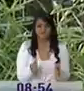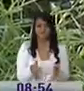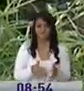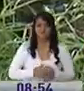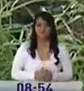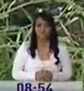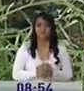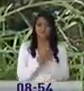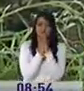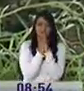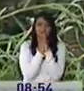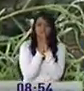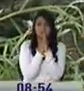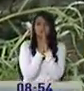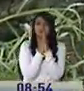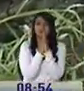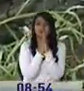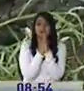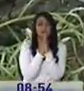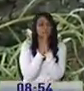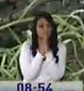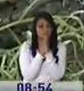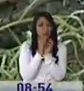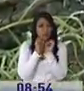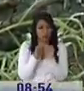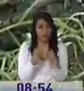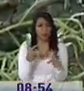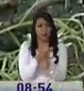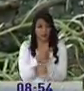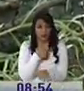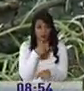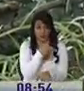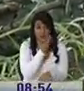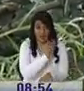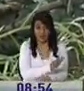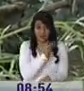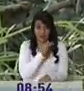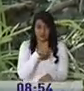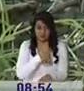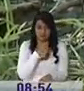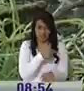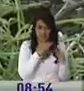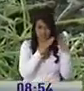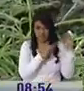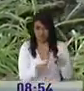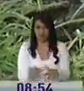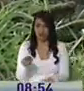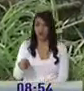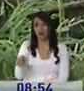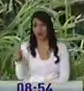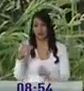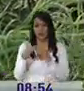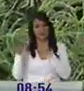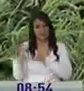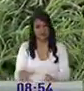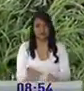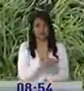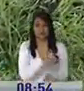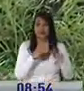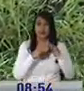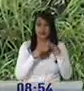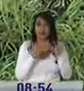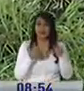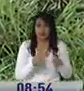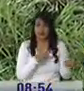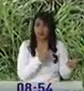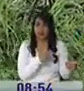llamado porque esto es una bomba de tiempo si en verdad a mí ya me pasó esto miñaña hay casas que todavía están habitables acá o